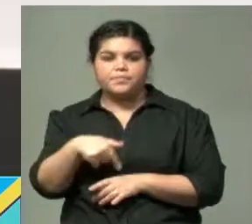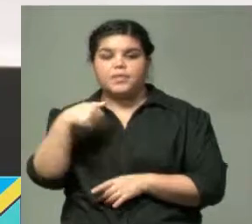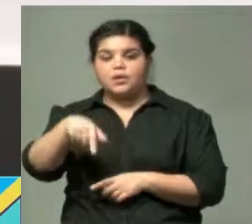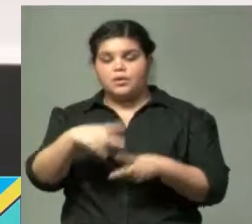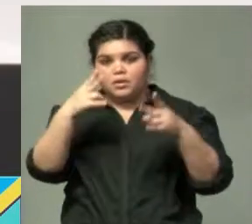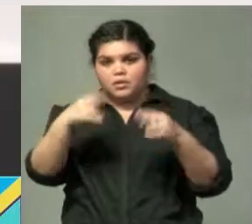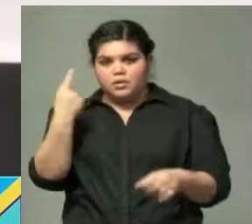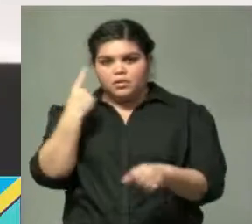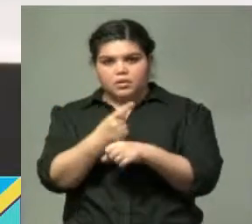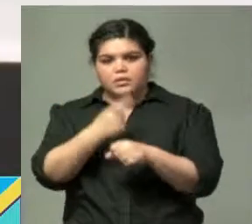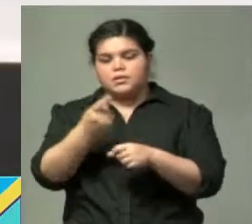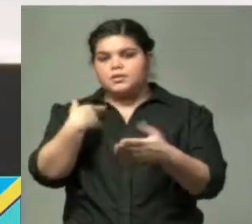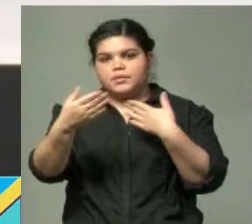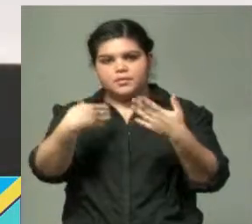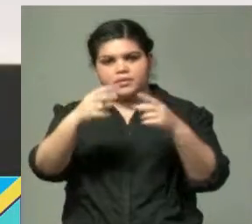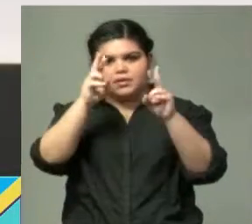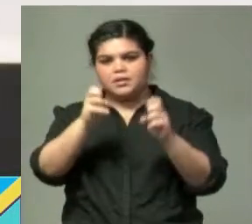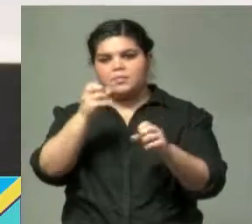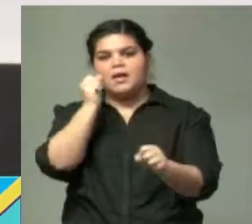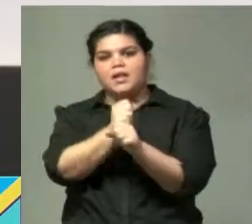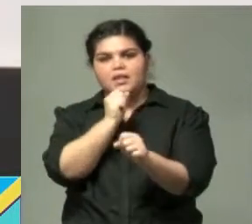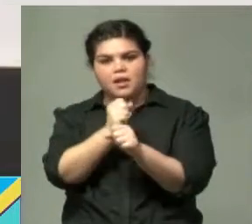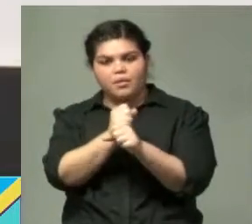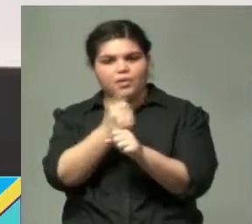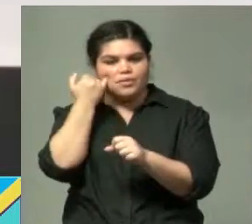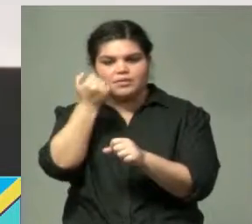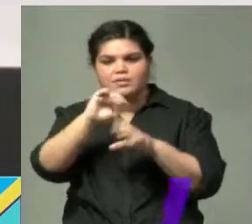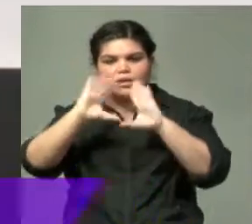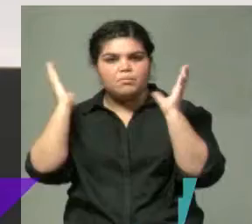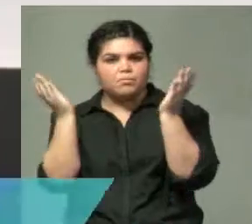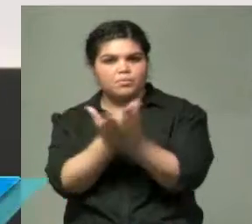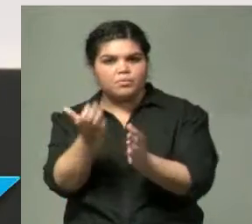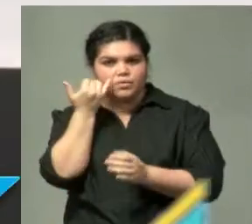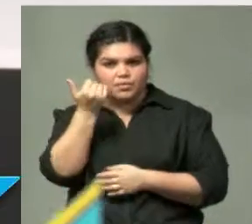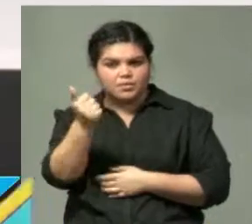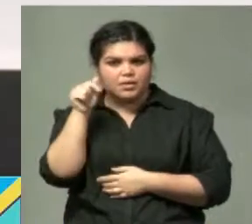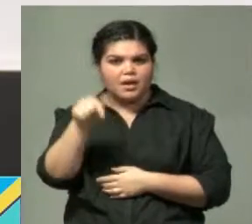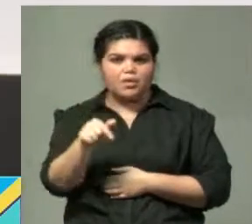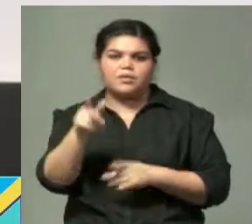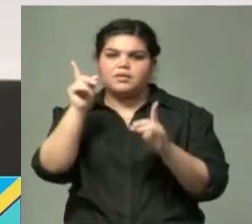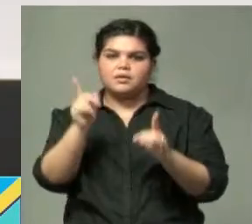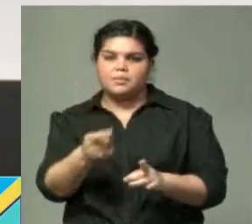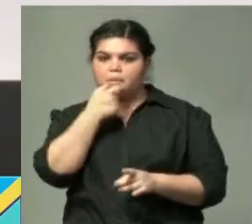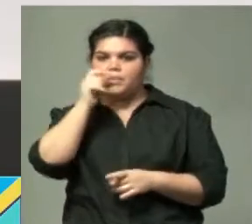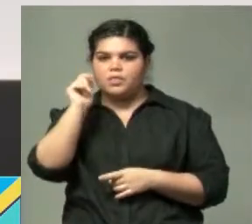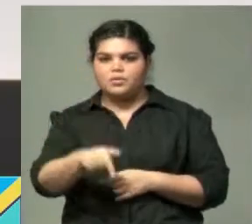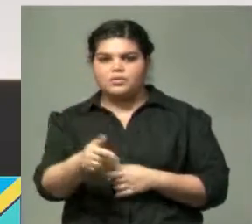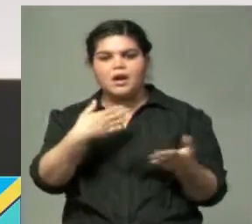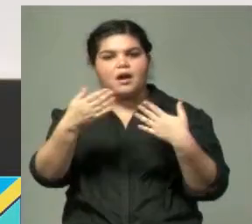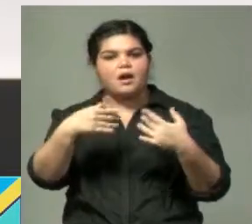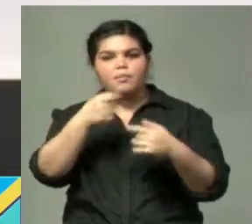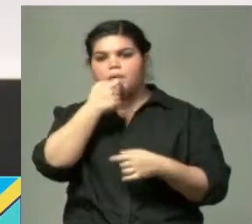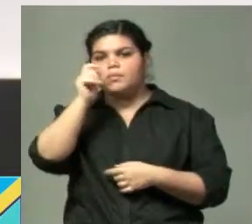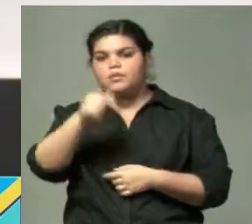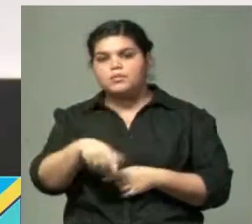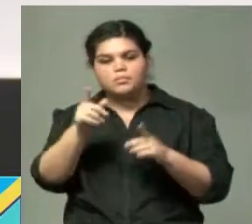hablando, por supuesto, de empleo. Ya nos fuimos al mundo, digo, estamos insertos, ¿no? Mendoza, empezamos hablando de Mendoza, pero nos